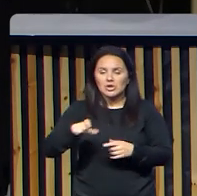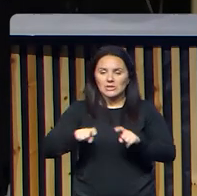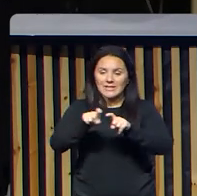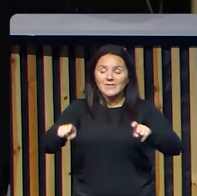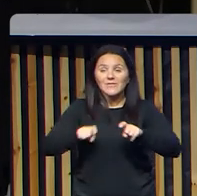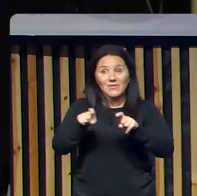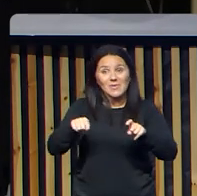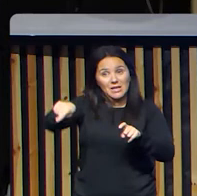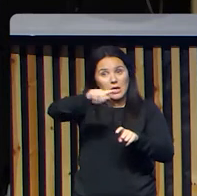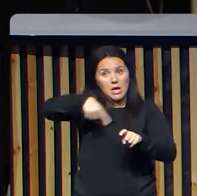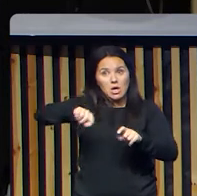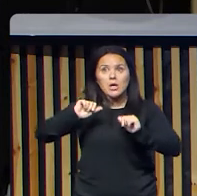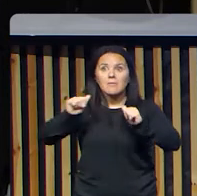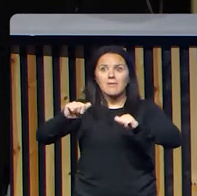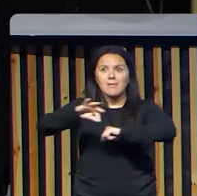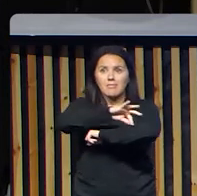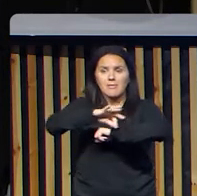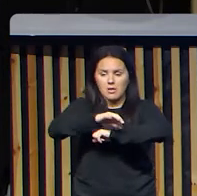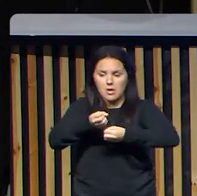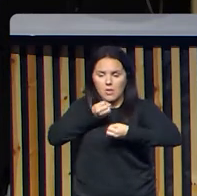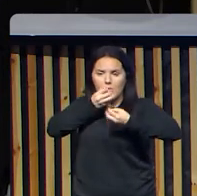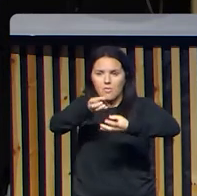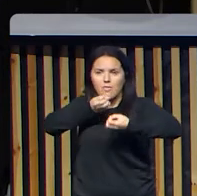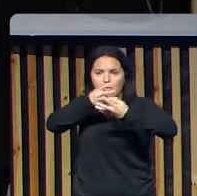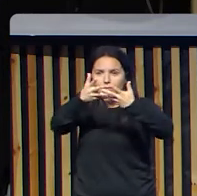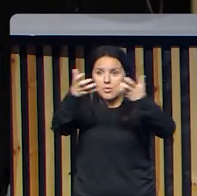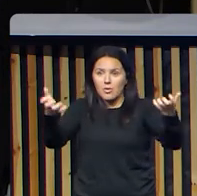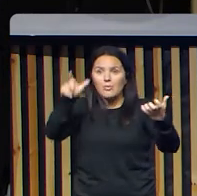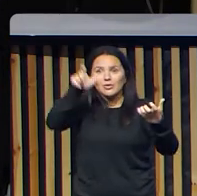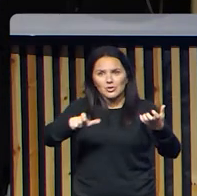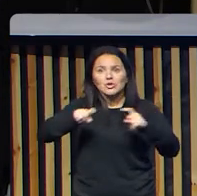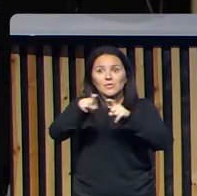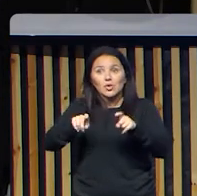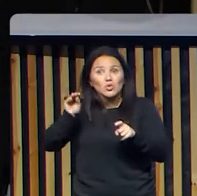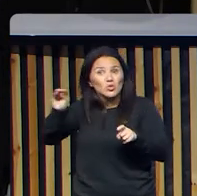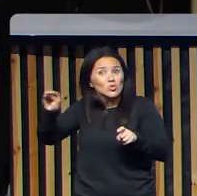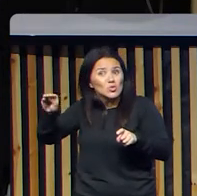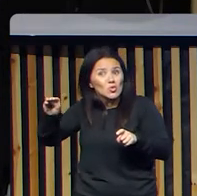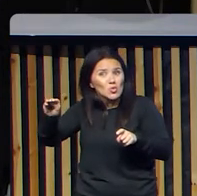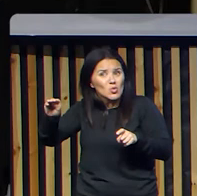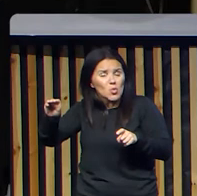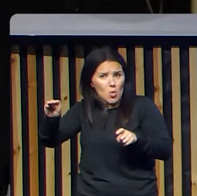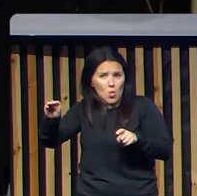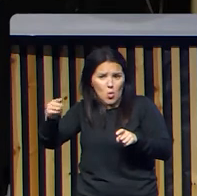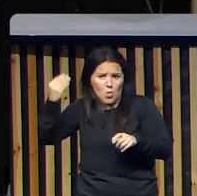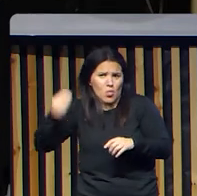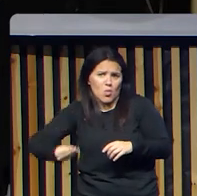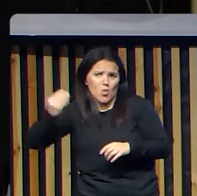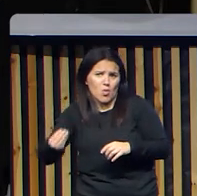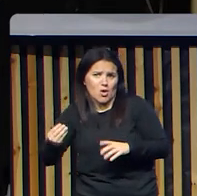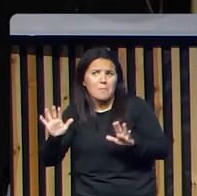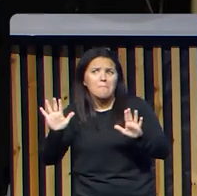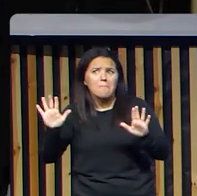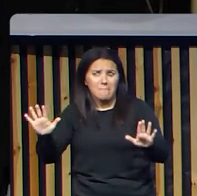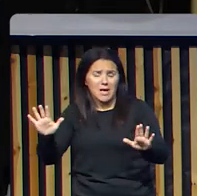son también los que diseñan los mensajes los informáticos e informáticas son buenísimos en lo suyo pero a veces